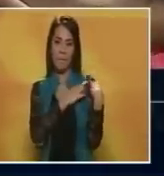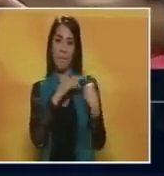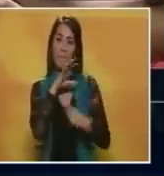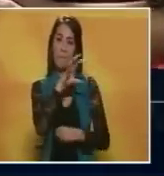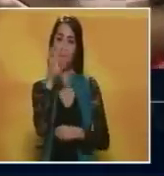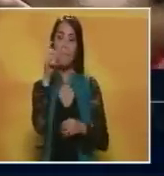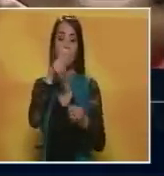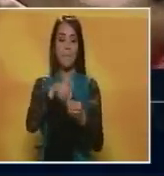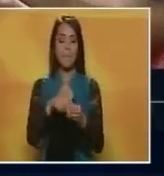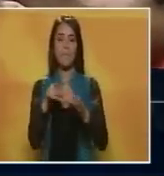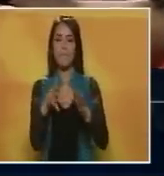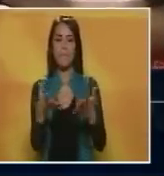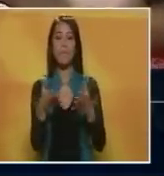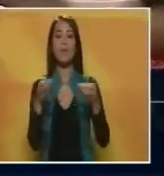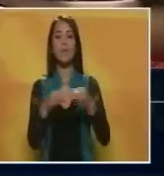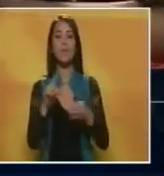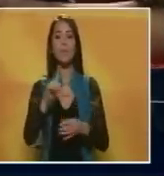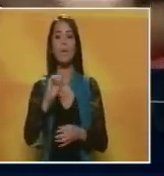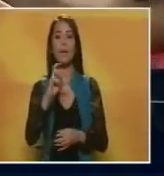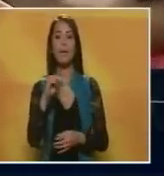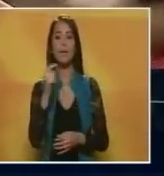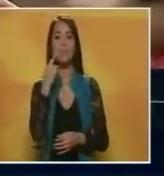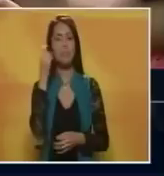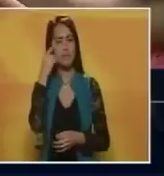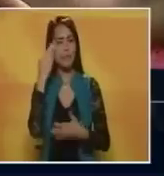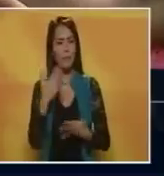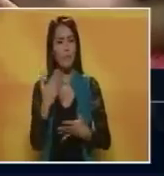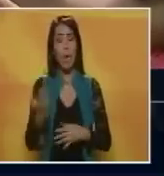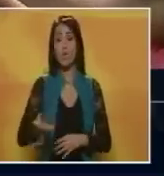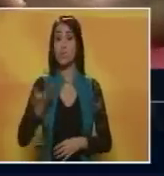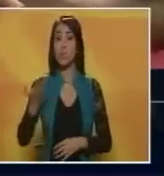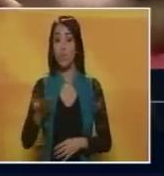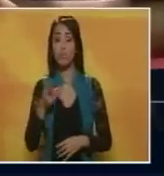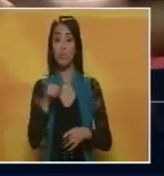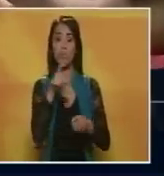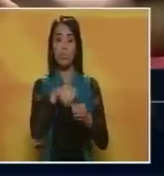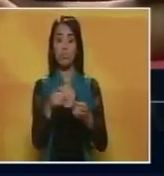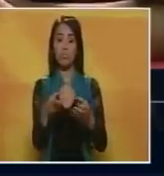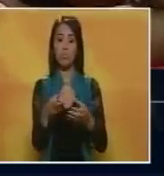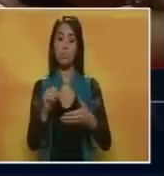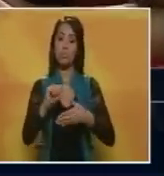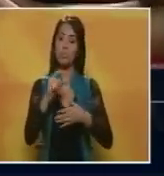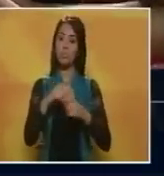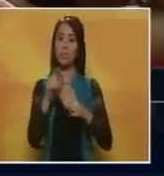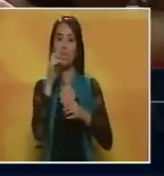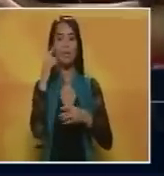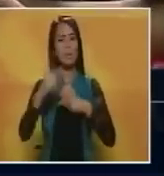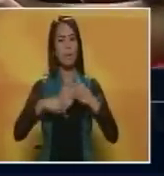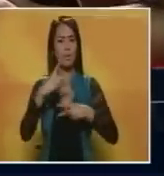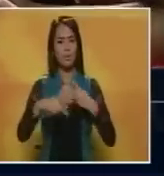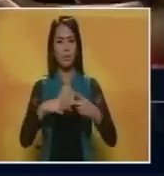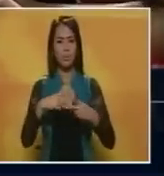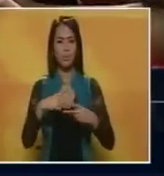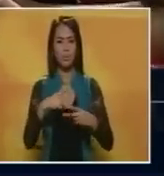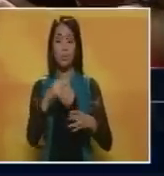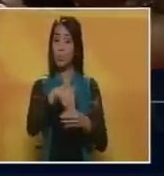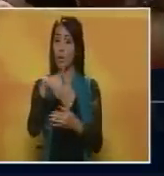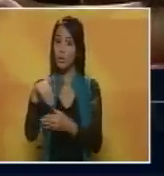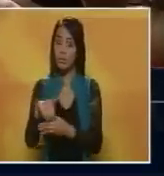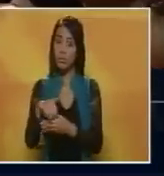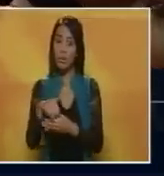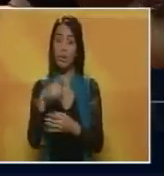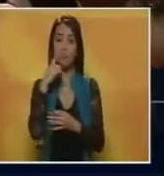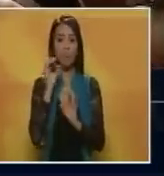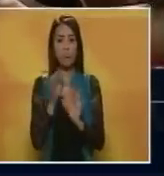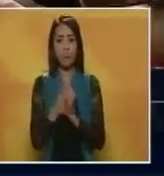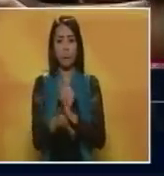países que la integran como por ejemplo el grupo de lima que como sabemos forma parte importante de la organización de estado americano que este proceso no es uno electoral y en